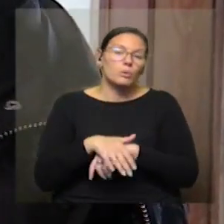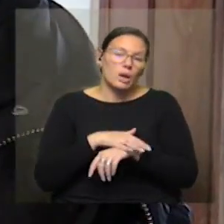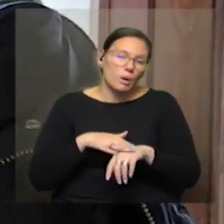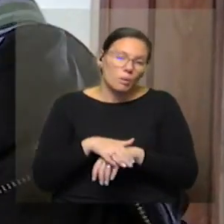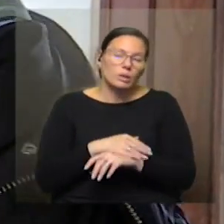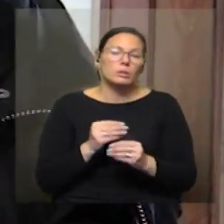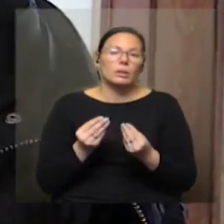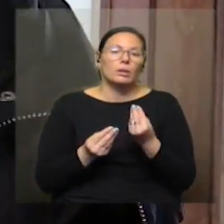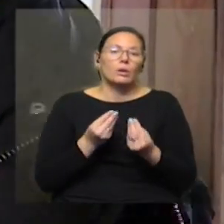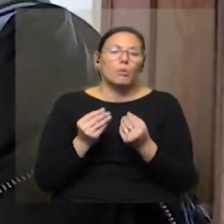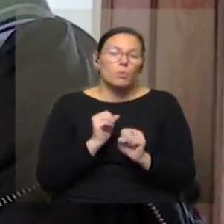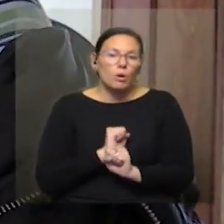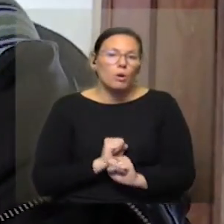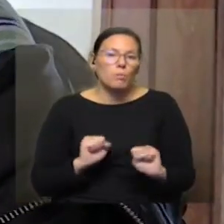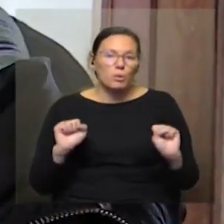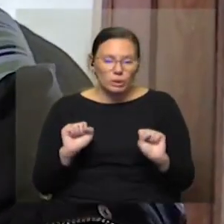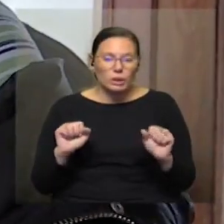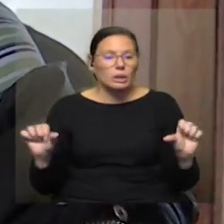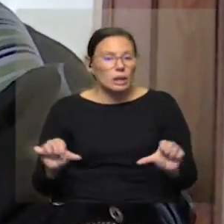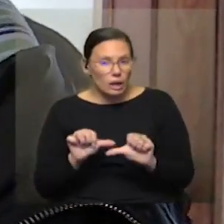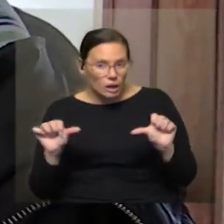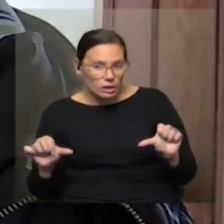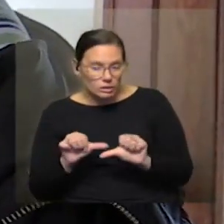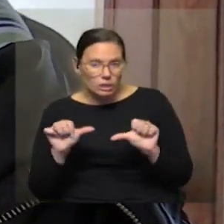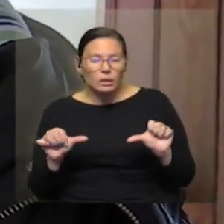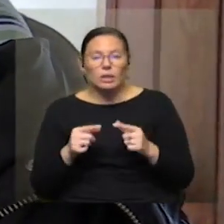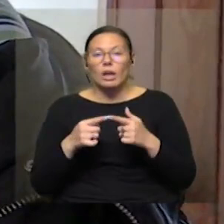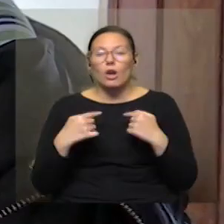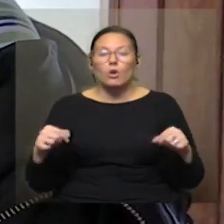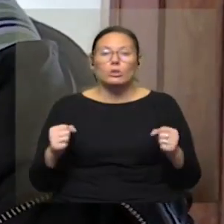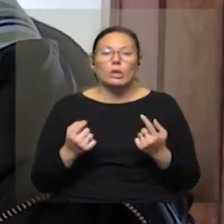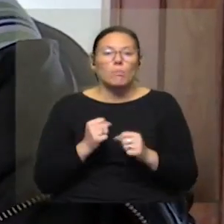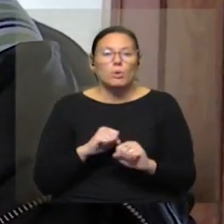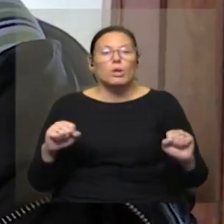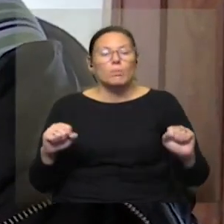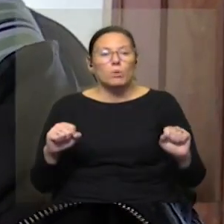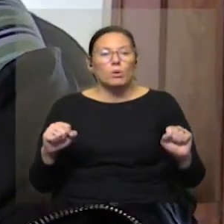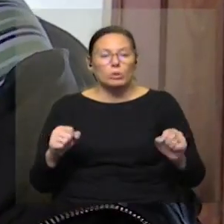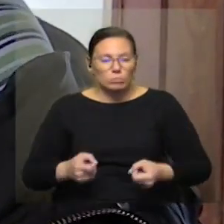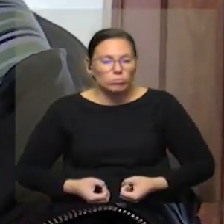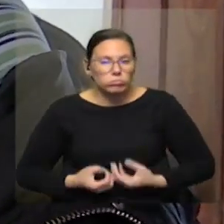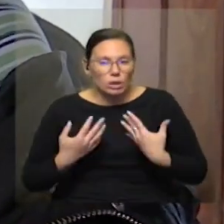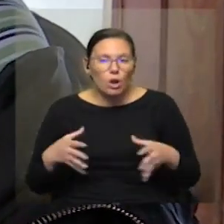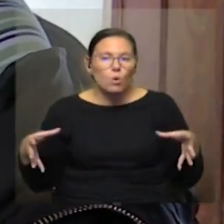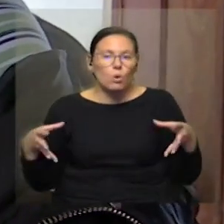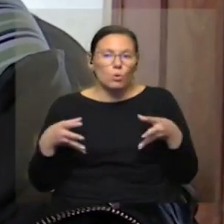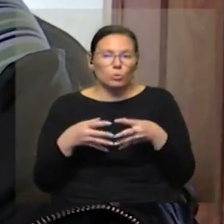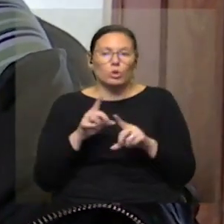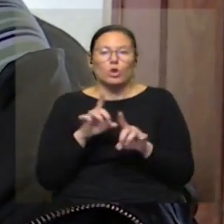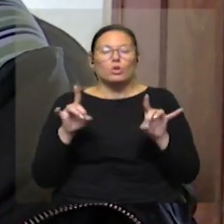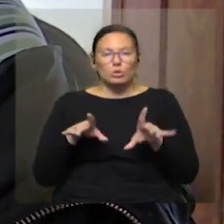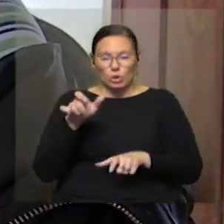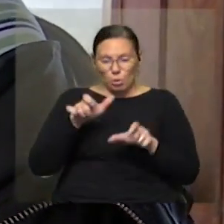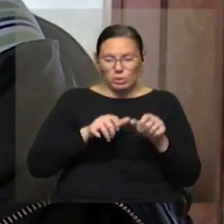cómo poder empezar a proceder y qué herramientas podemos ir generando en conjunto, no solo las